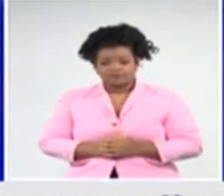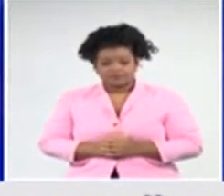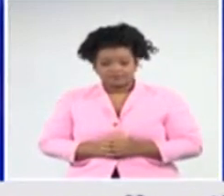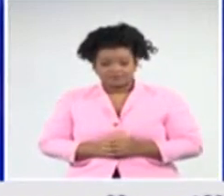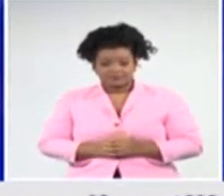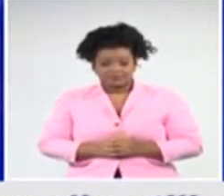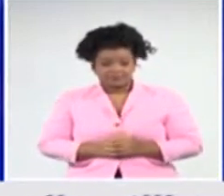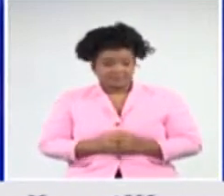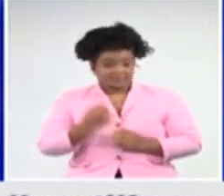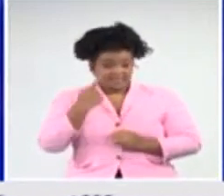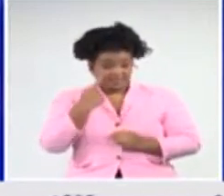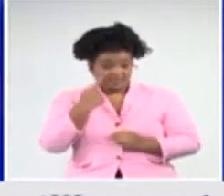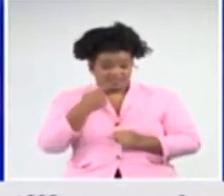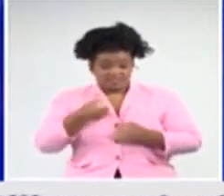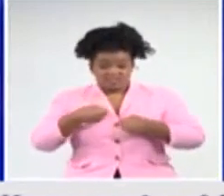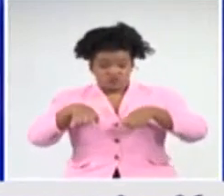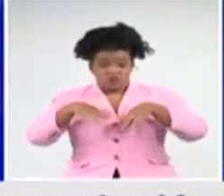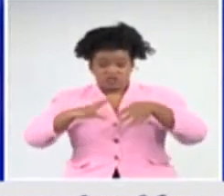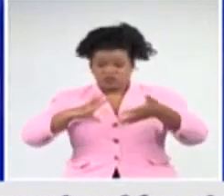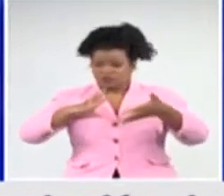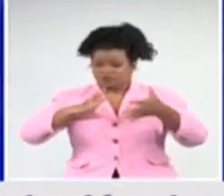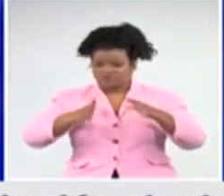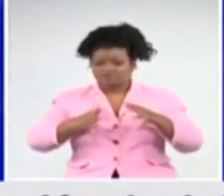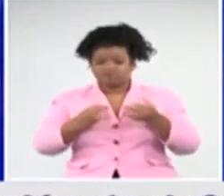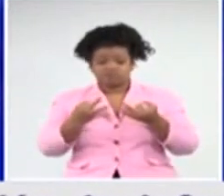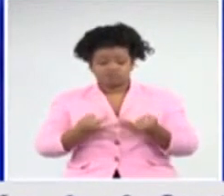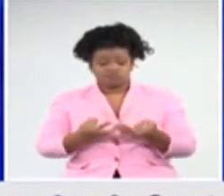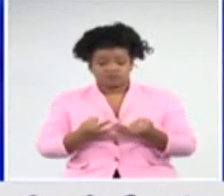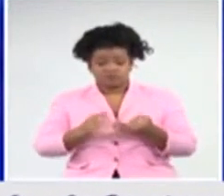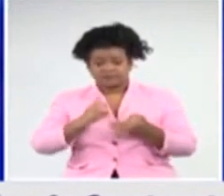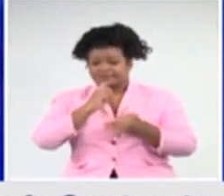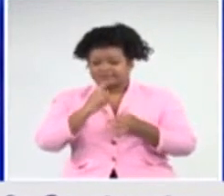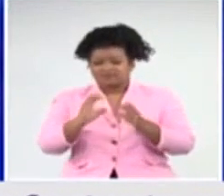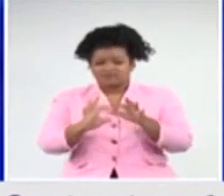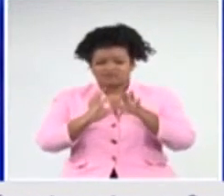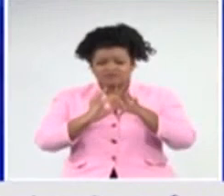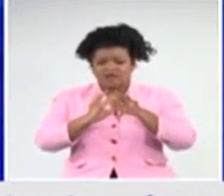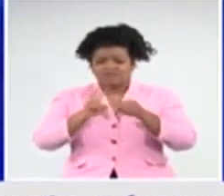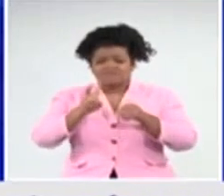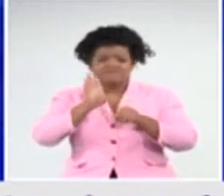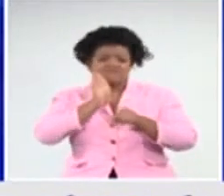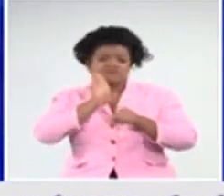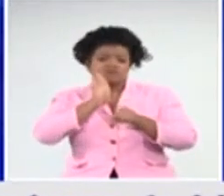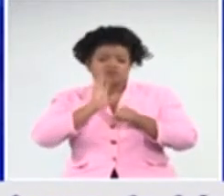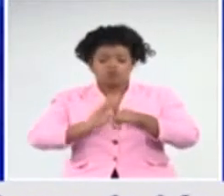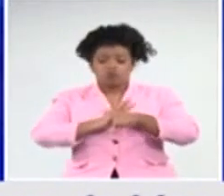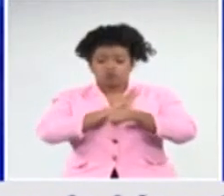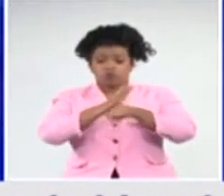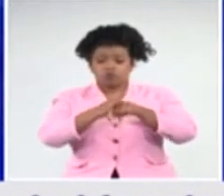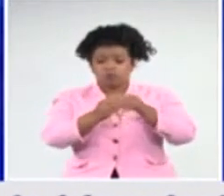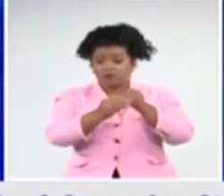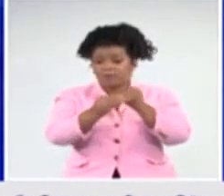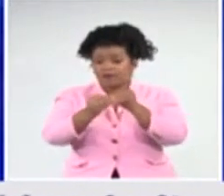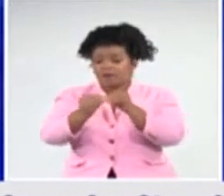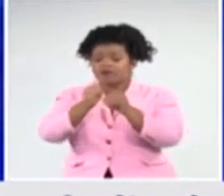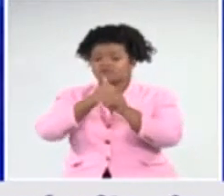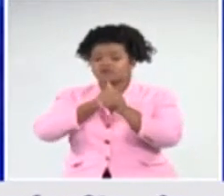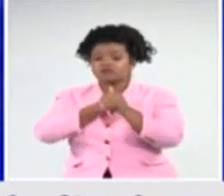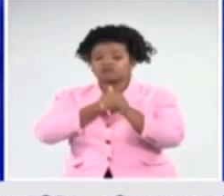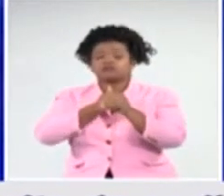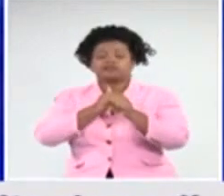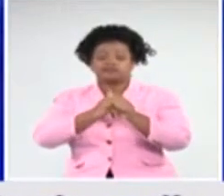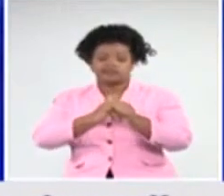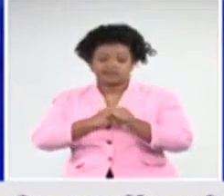muy complejo. Por lo tanto, si complejo es el comportamiento del virus, si es más contagioso, si es más virulento, pues indiscutiblemente